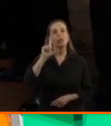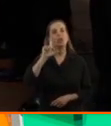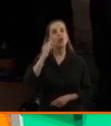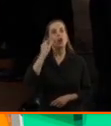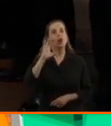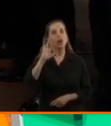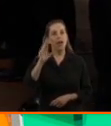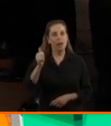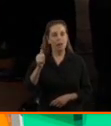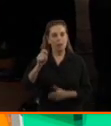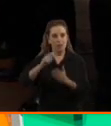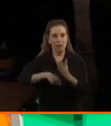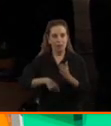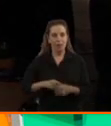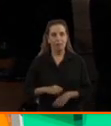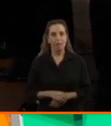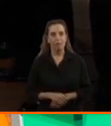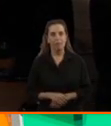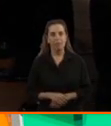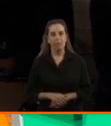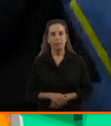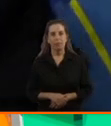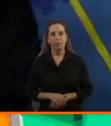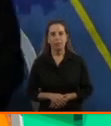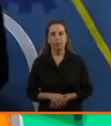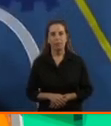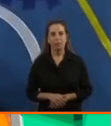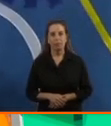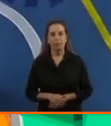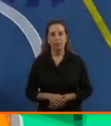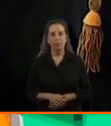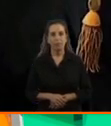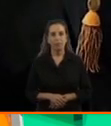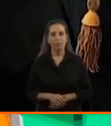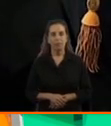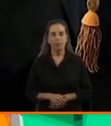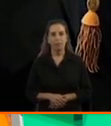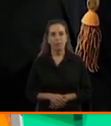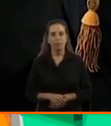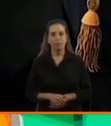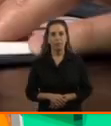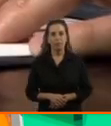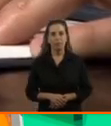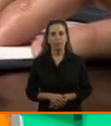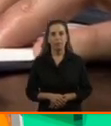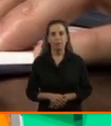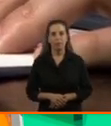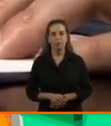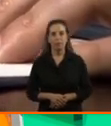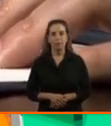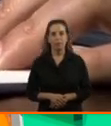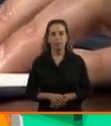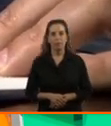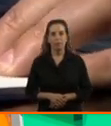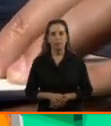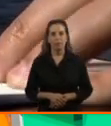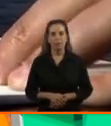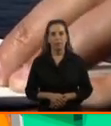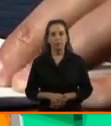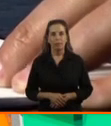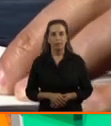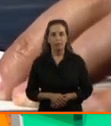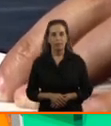tienen que hacer trámites, tienen que aprobar leyes, tienen que tomar decisiones que tienen carácter obligatorio para la mayoría de la población,